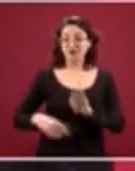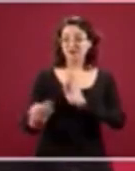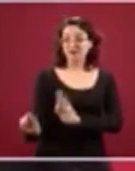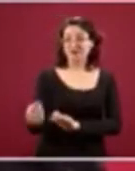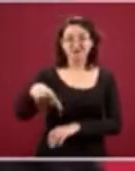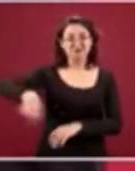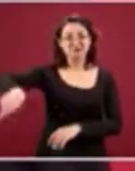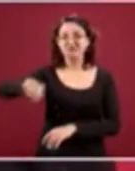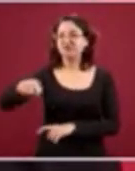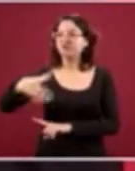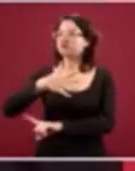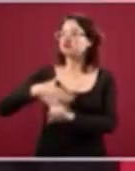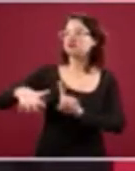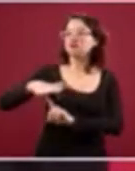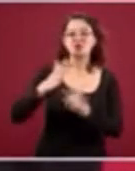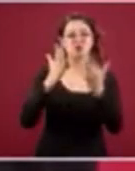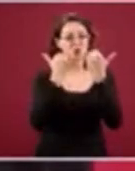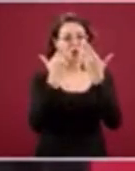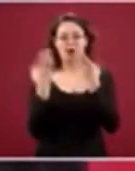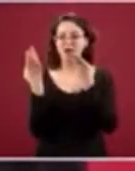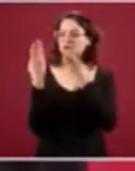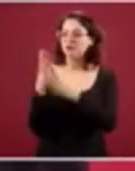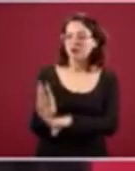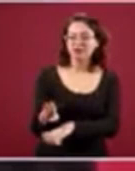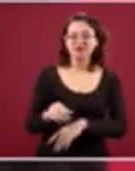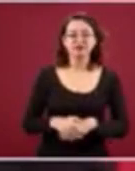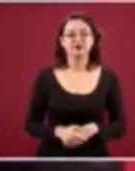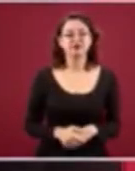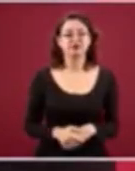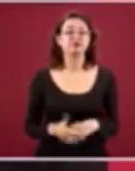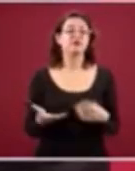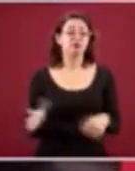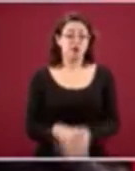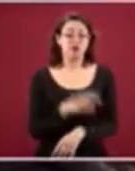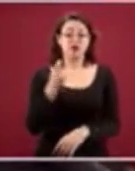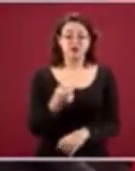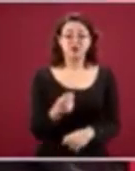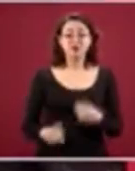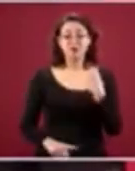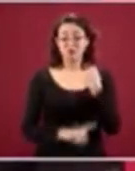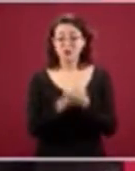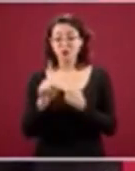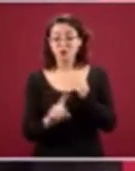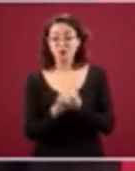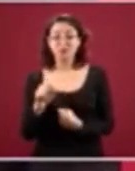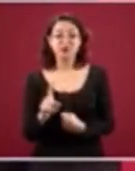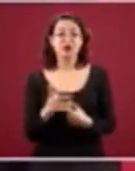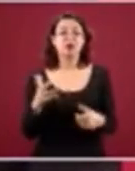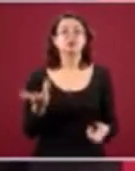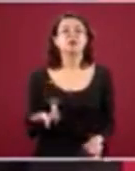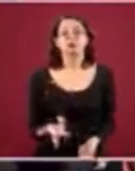Entonces estamos enfrentando el problema que se dispersan los fondos,